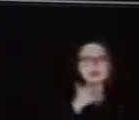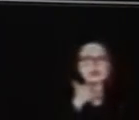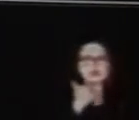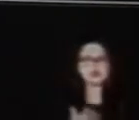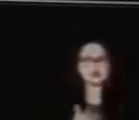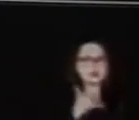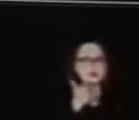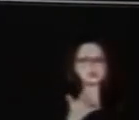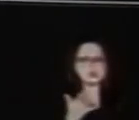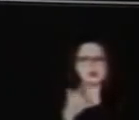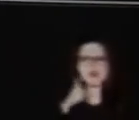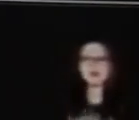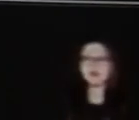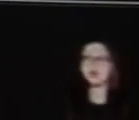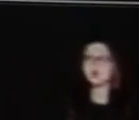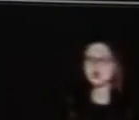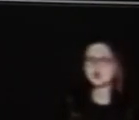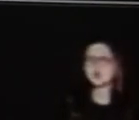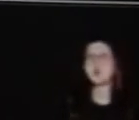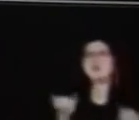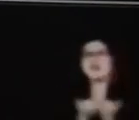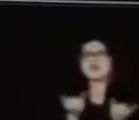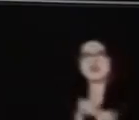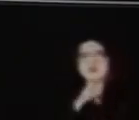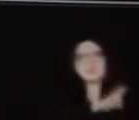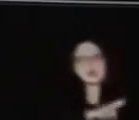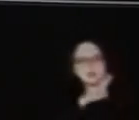corrupción pública y privada.